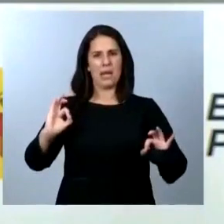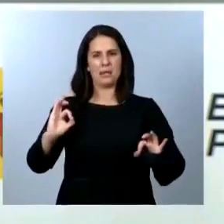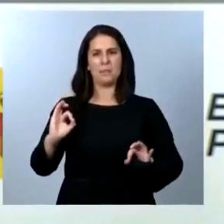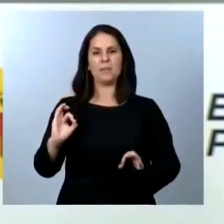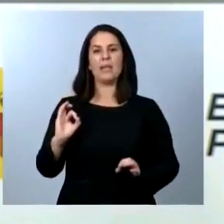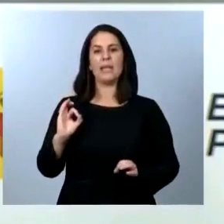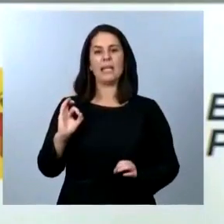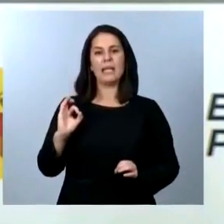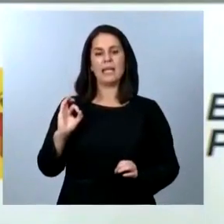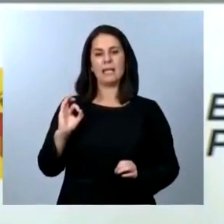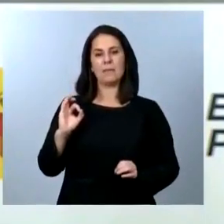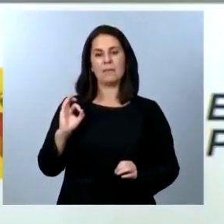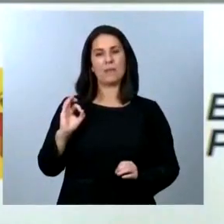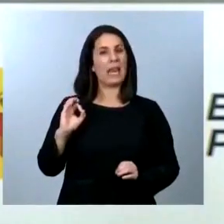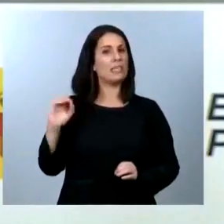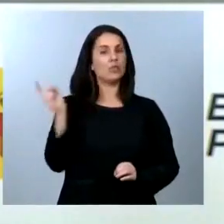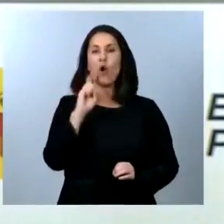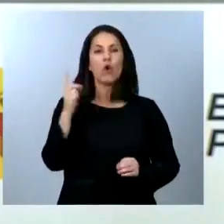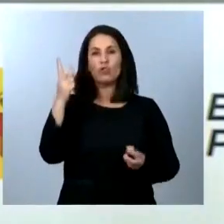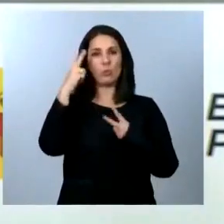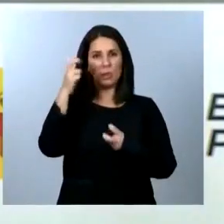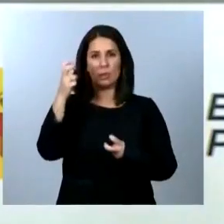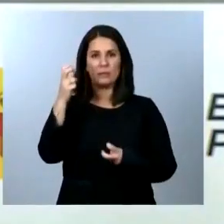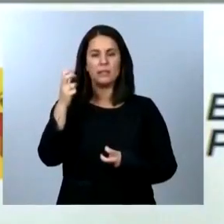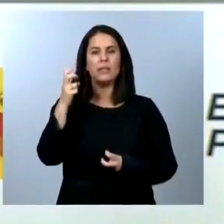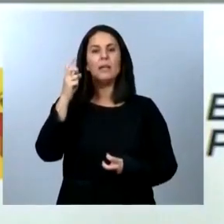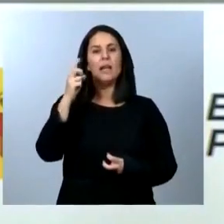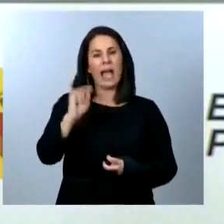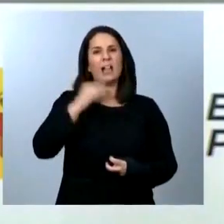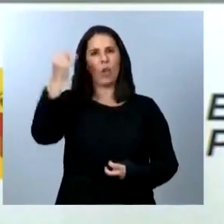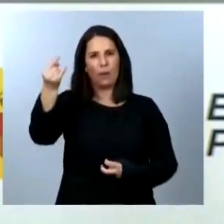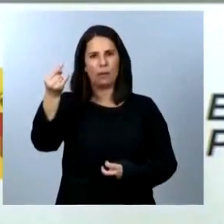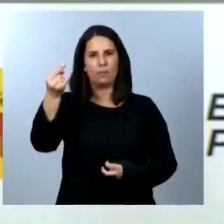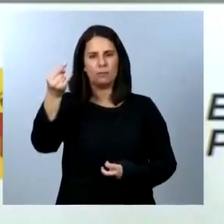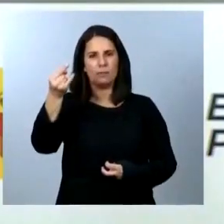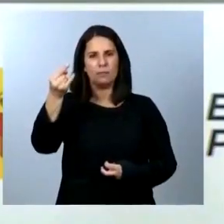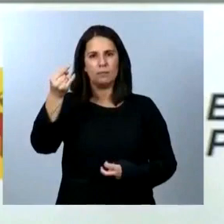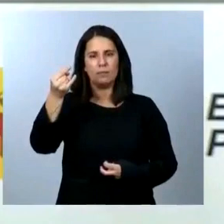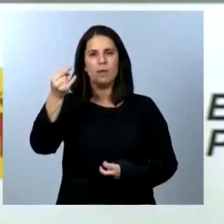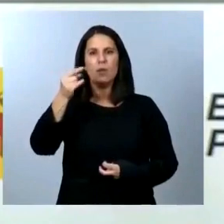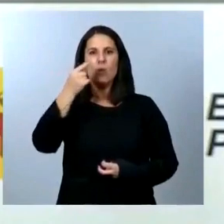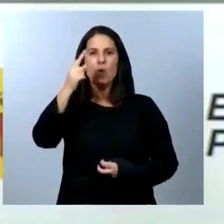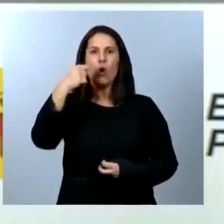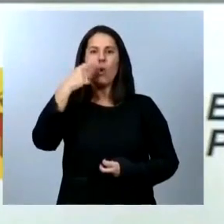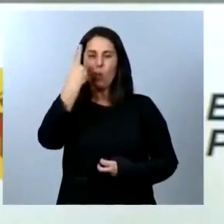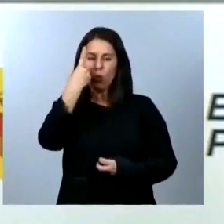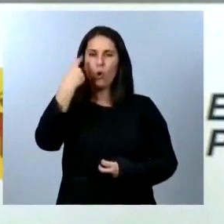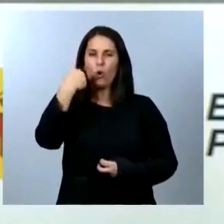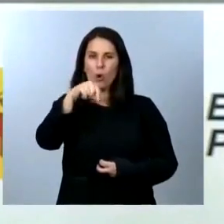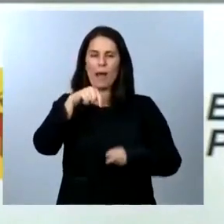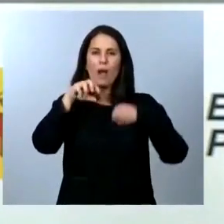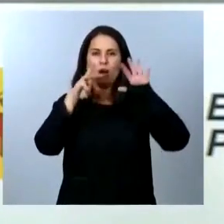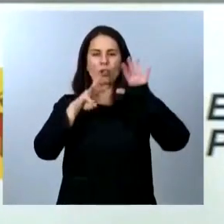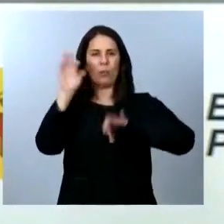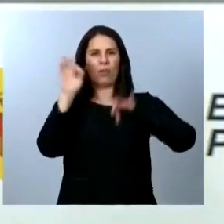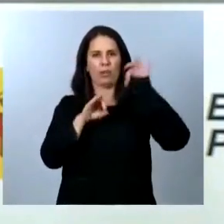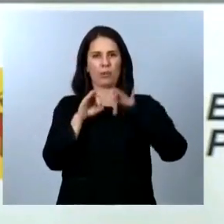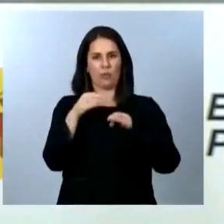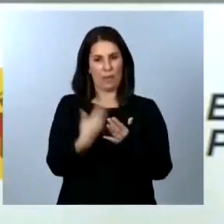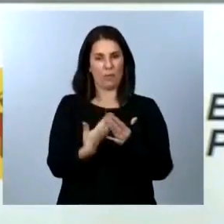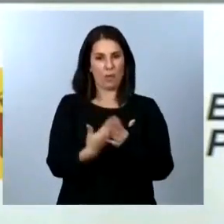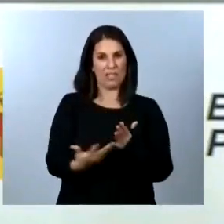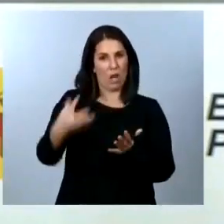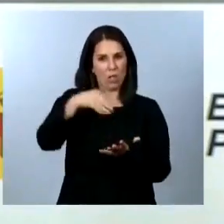pensiones no contributivas, además, crecerán el doble que la inflación, hasta el 1,8%, demostrando una vez más que este Gobierno